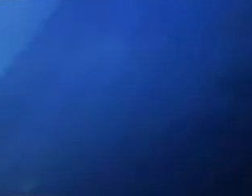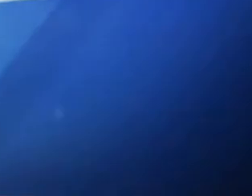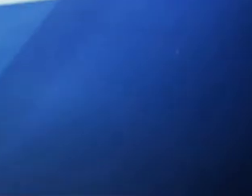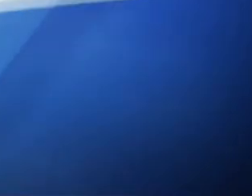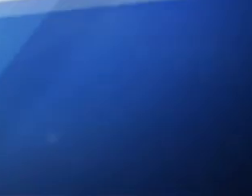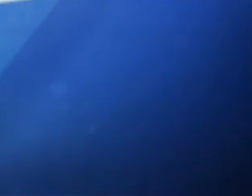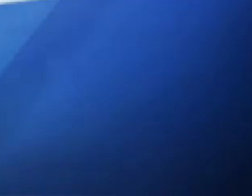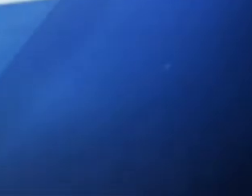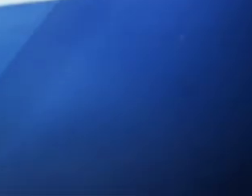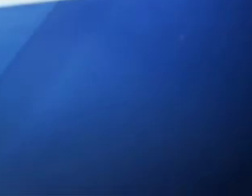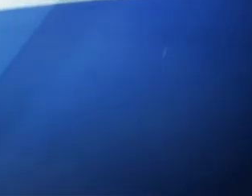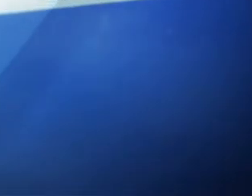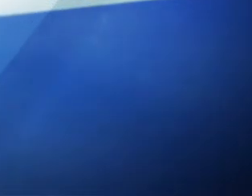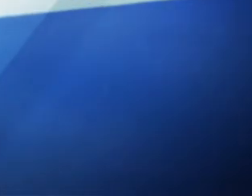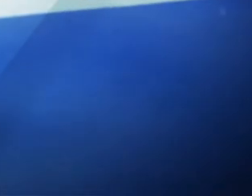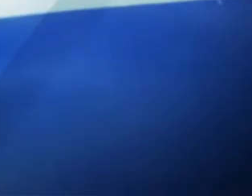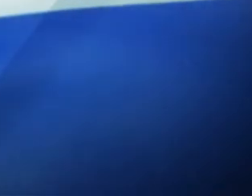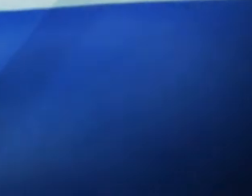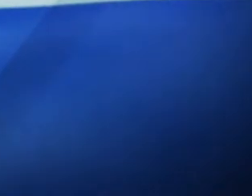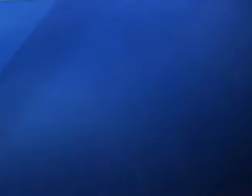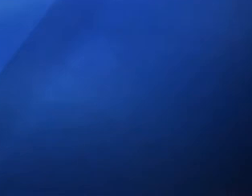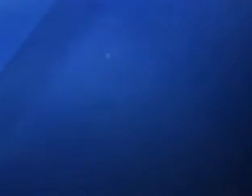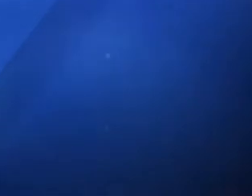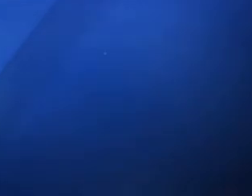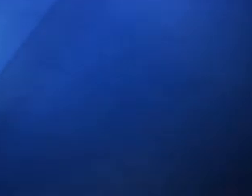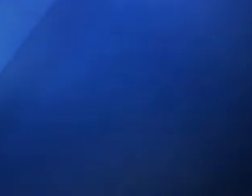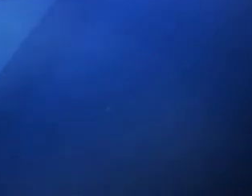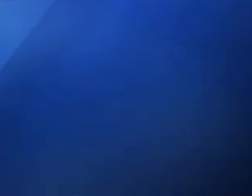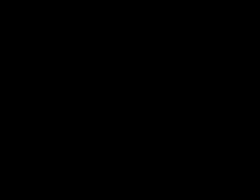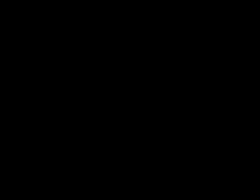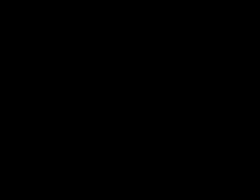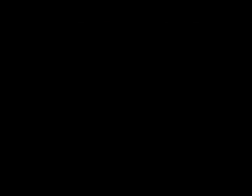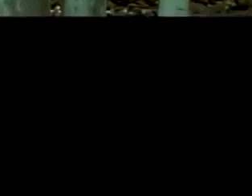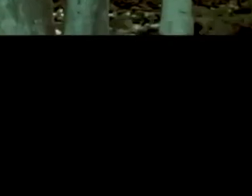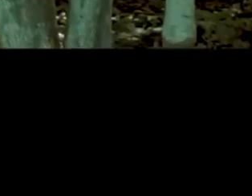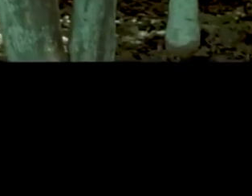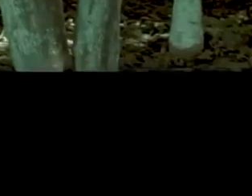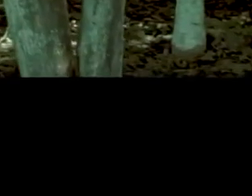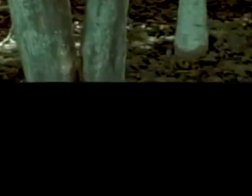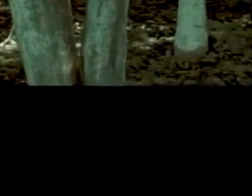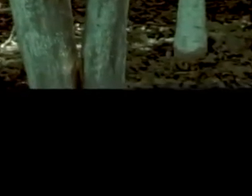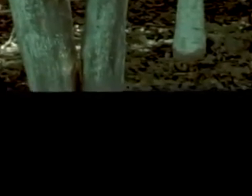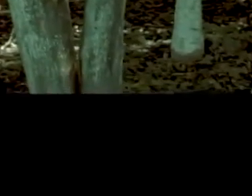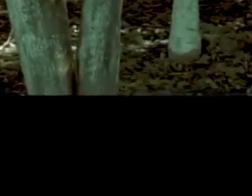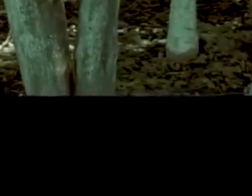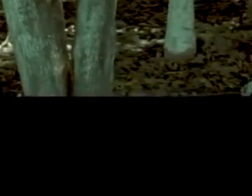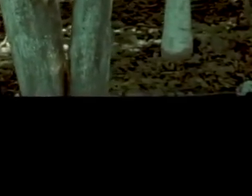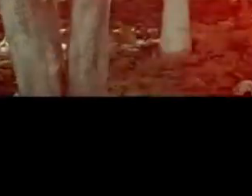Thank you.